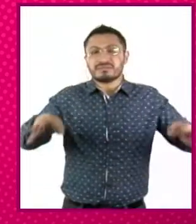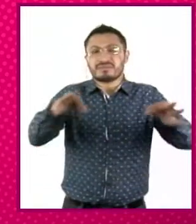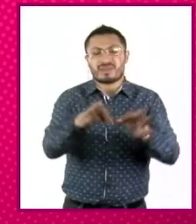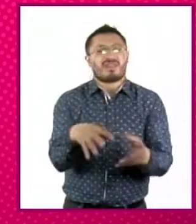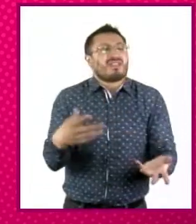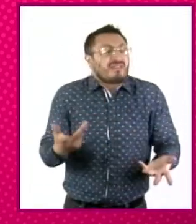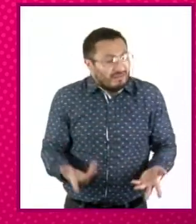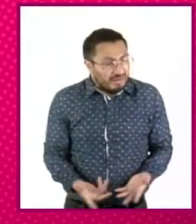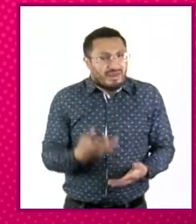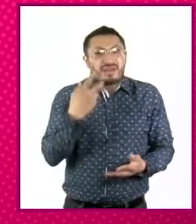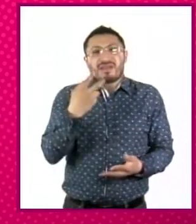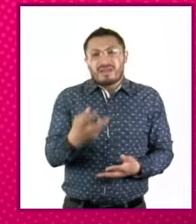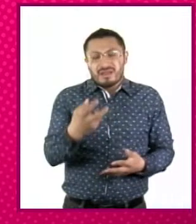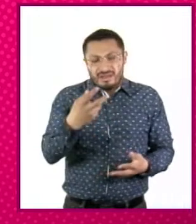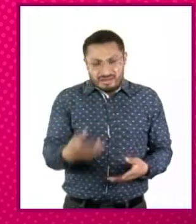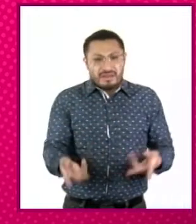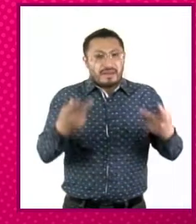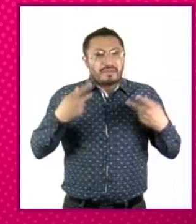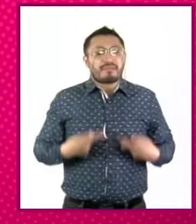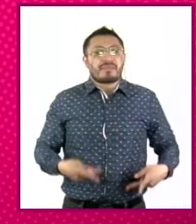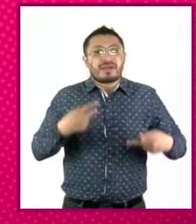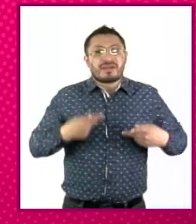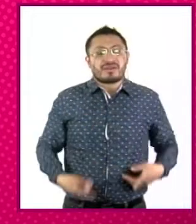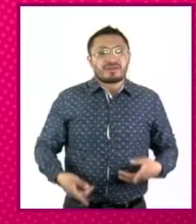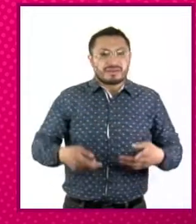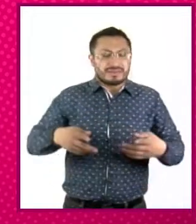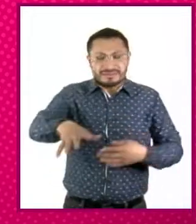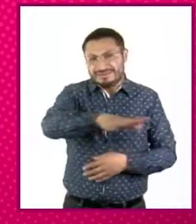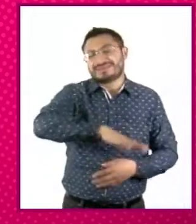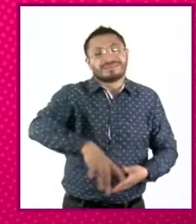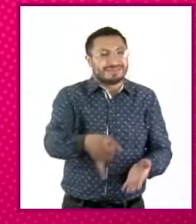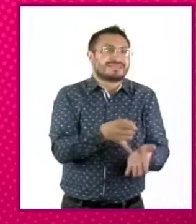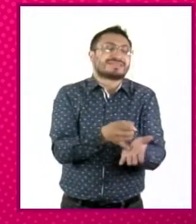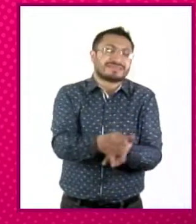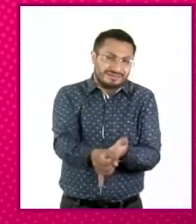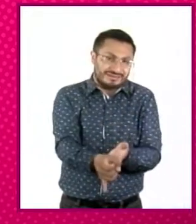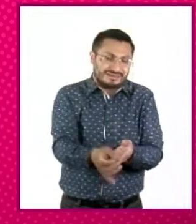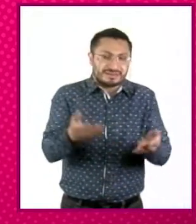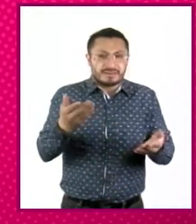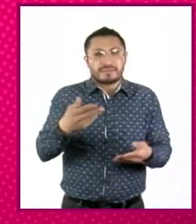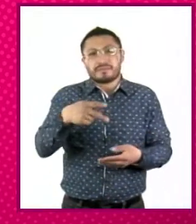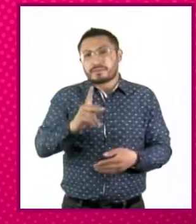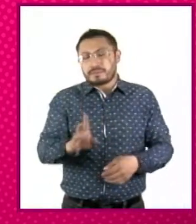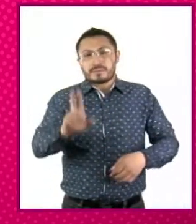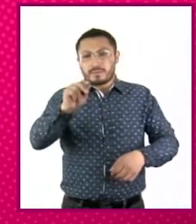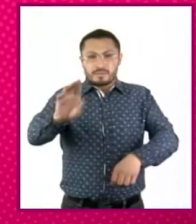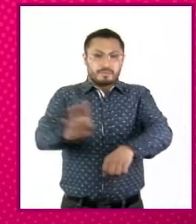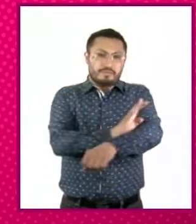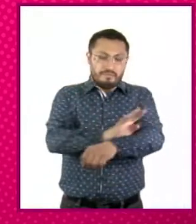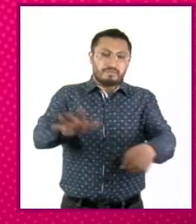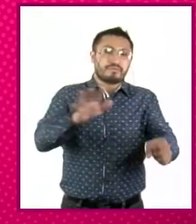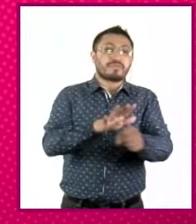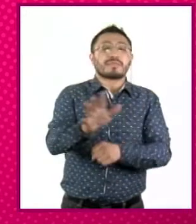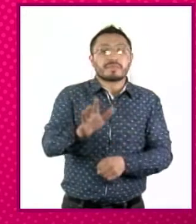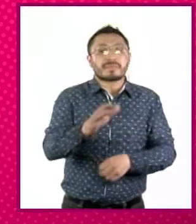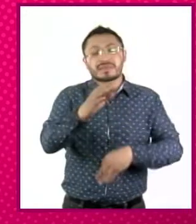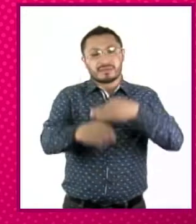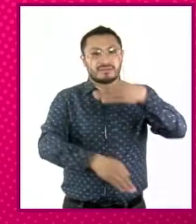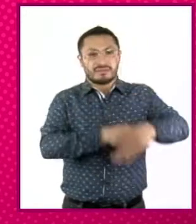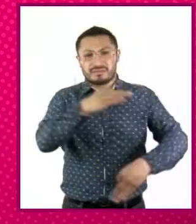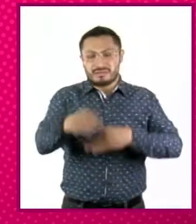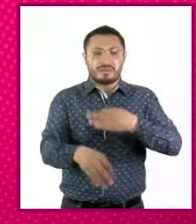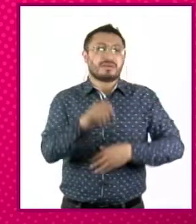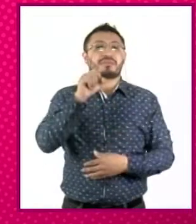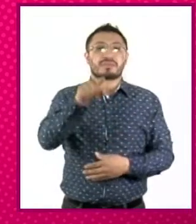de ahí quienes deciden son los ciudadanos. Ahora, la desventaja es que no todos los ciudadanos tenían la